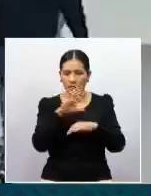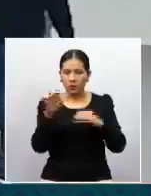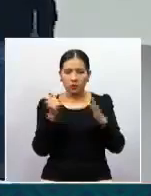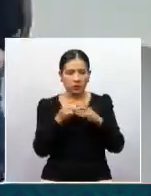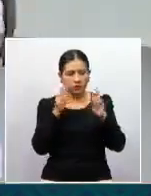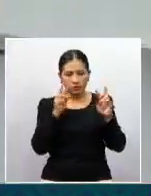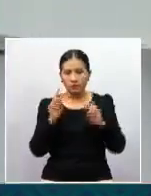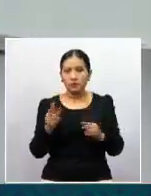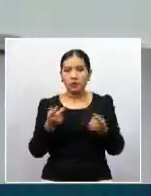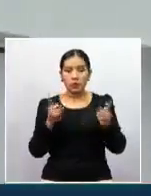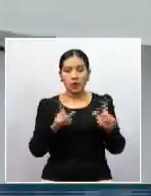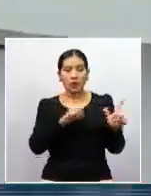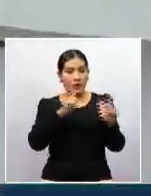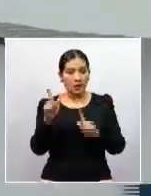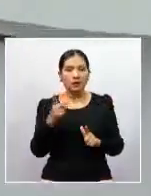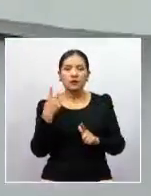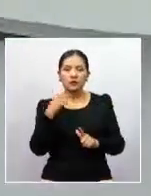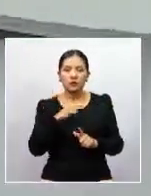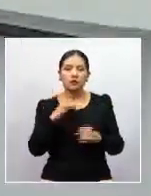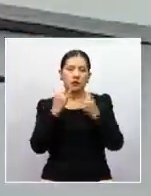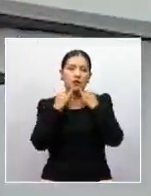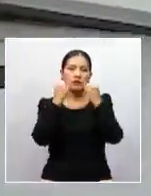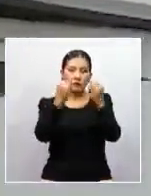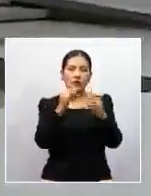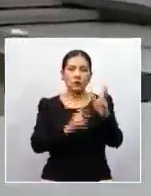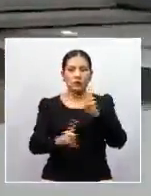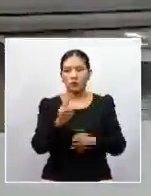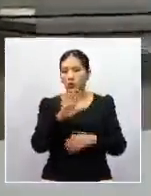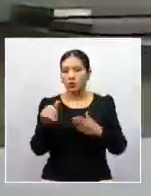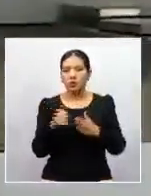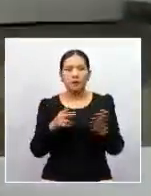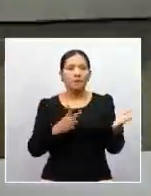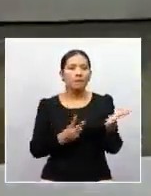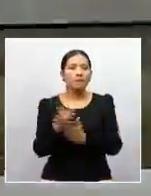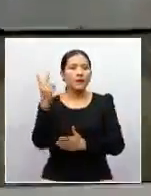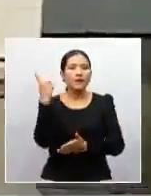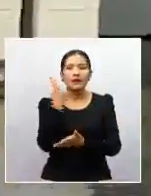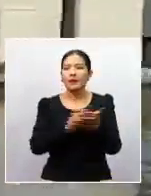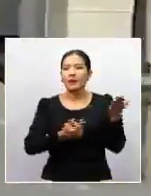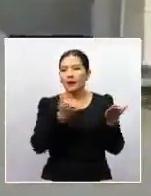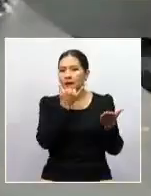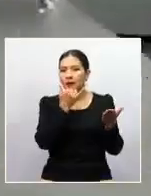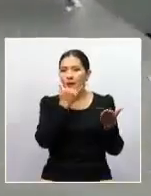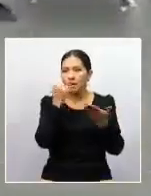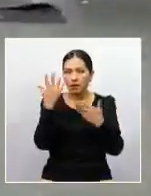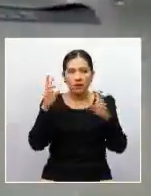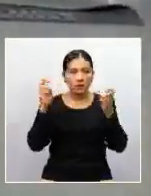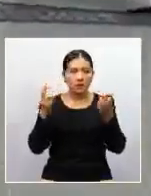estos datos, informaremos a la población sobre lo que sucedió realmente en este caso, subrayó Castillo.